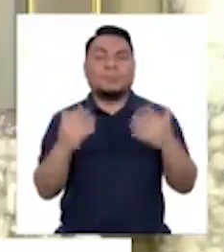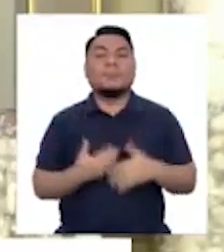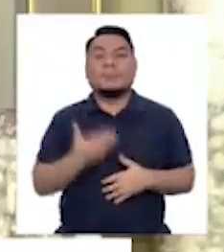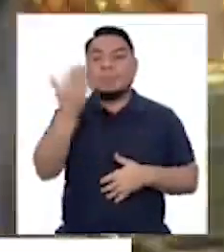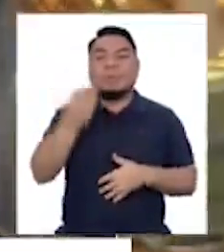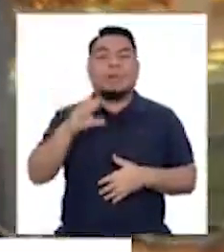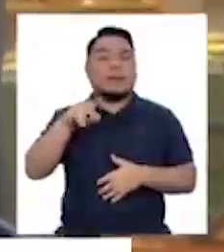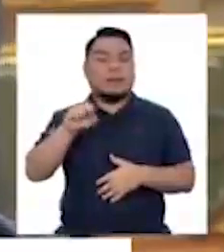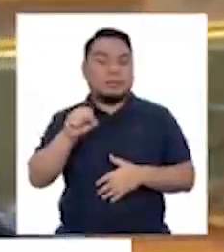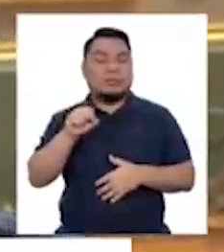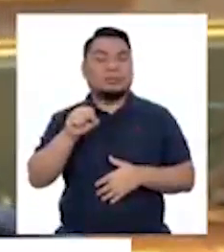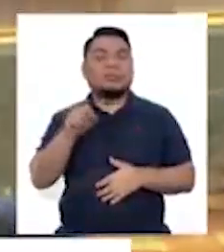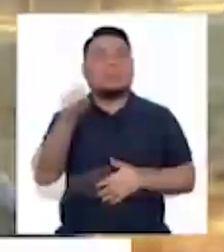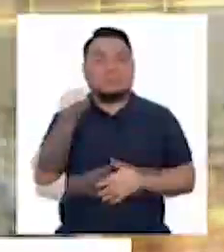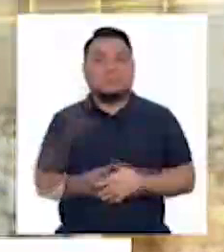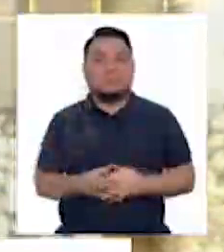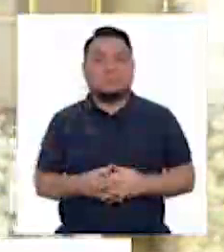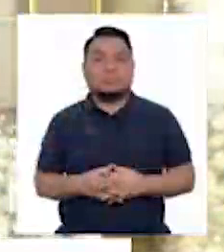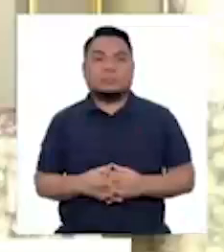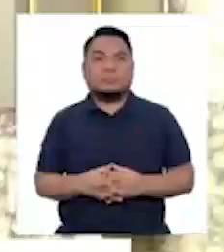Carlos Estremadoiro Mori.